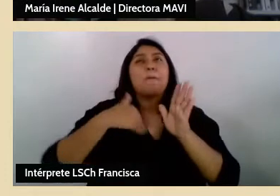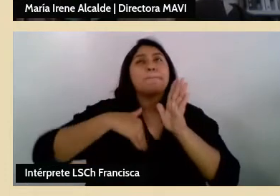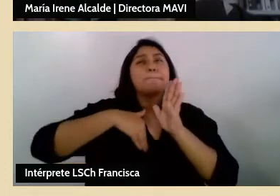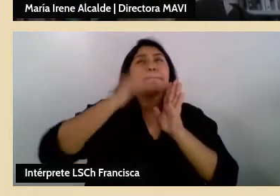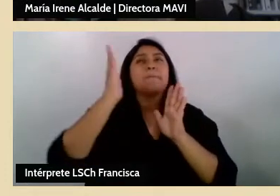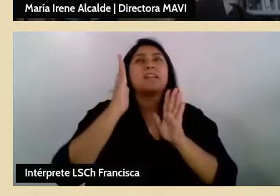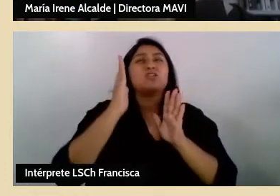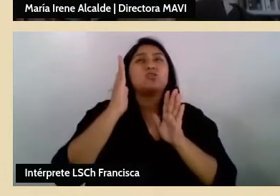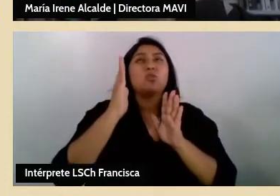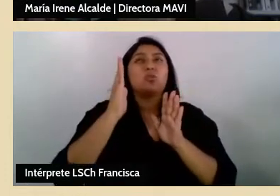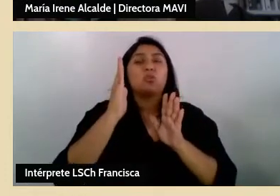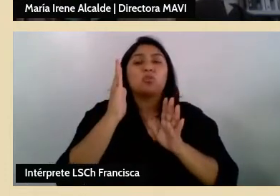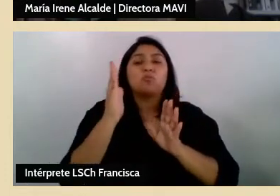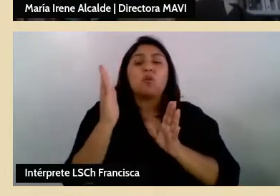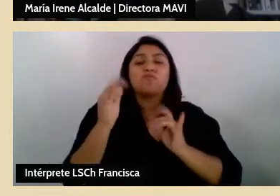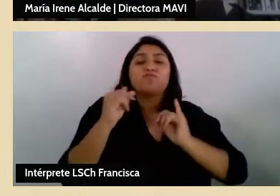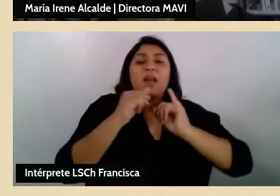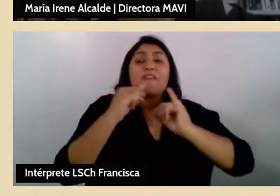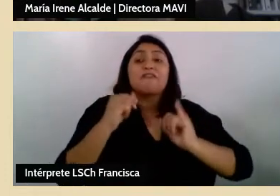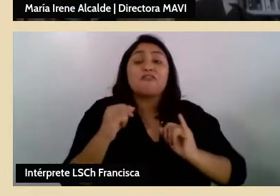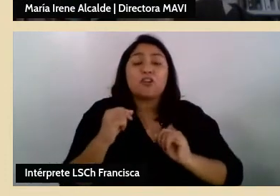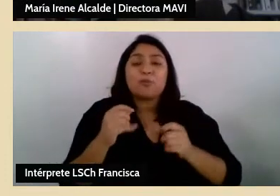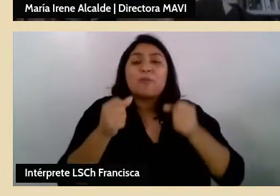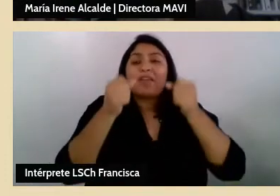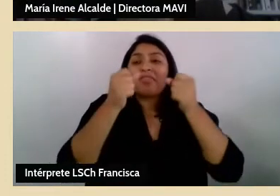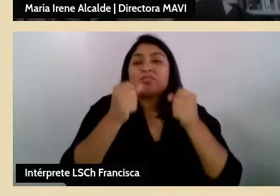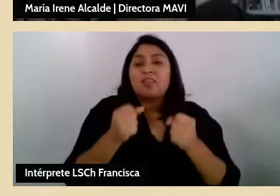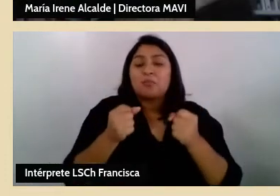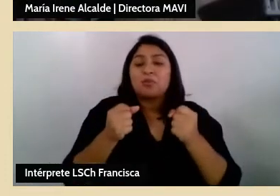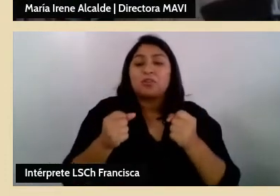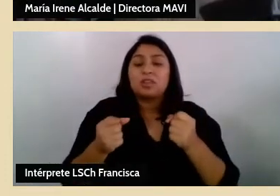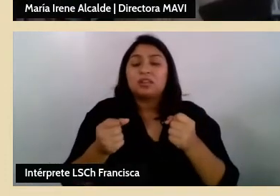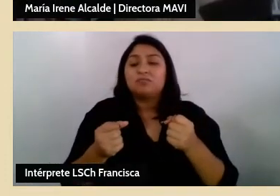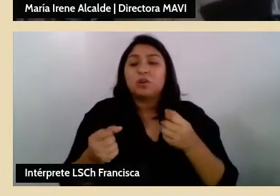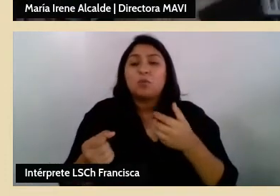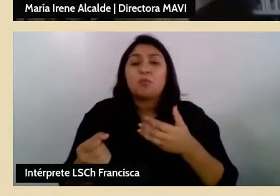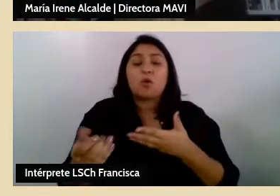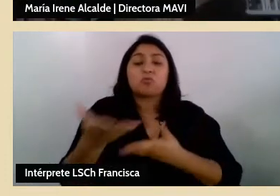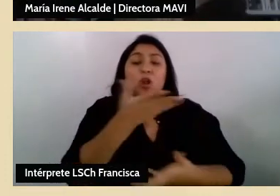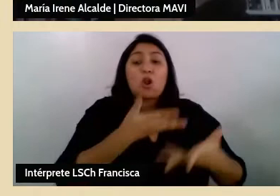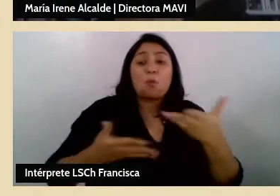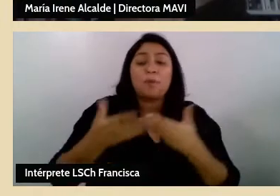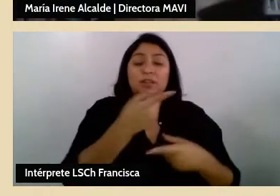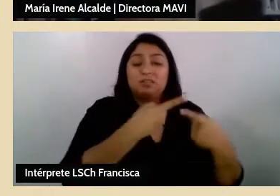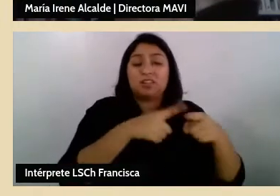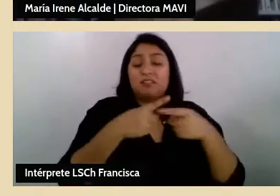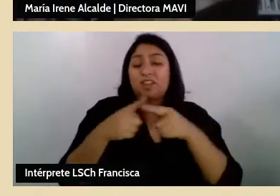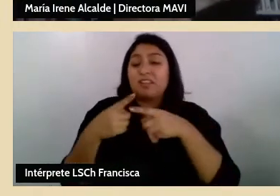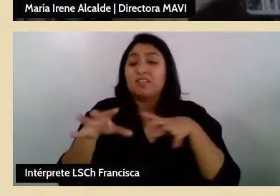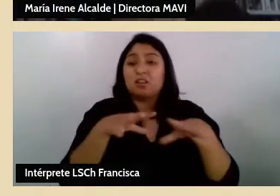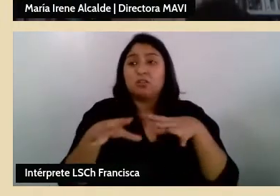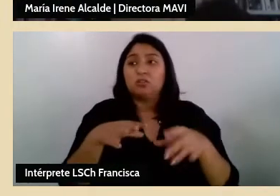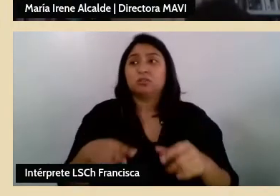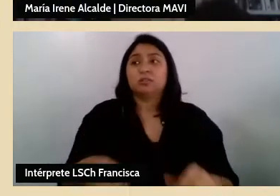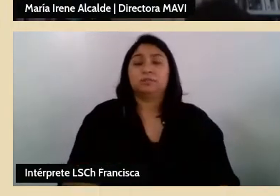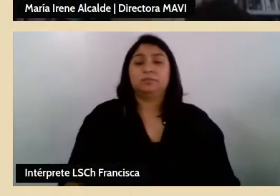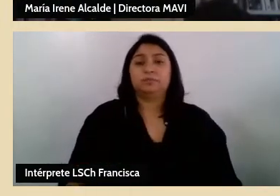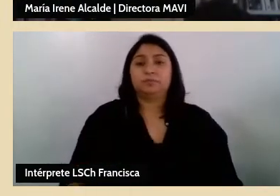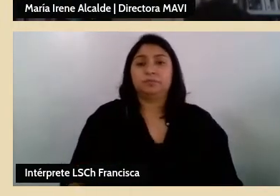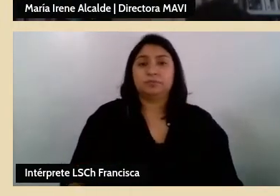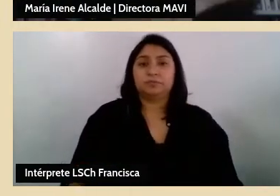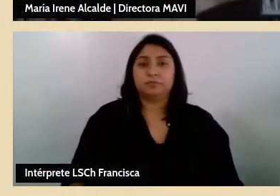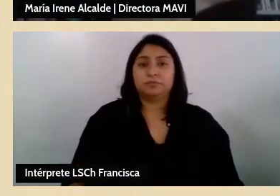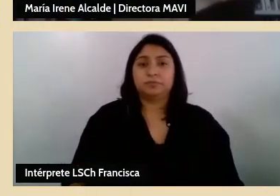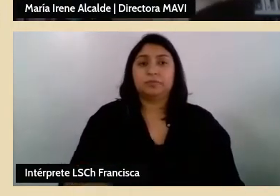liquidez en cuanto a poder deambular en distintos aspectos que no son del cotidiano. Y es por eso, Paula, que te